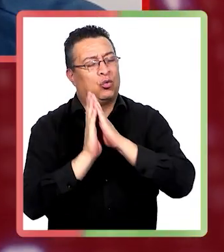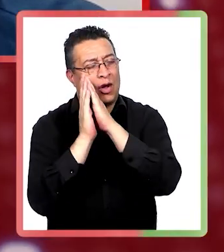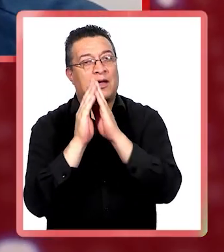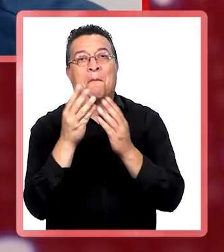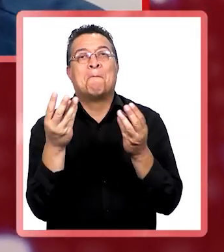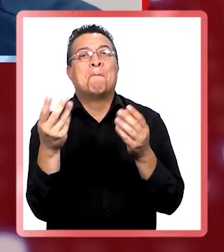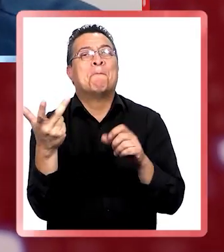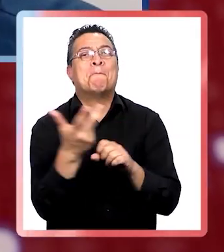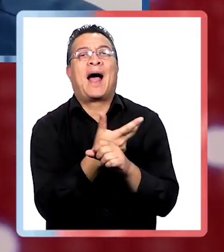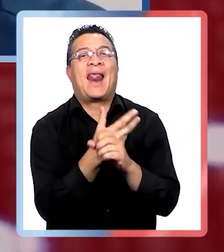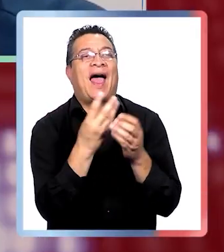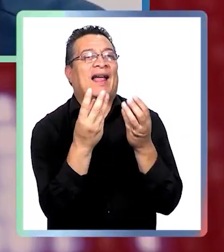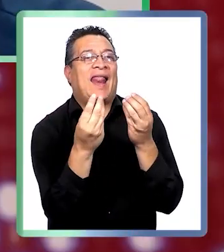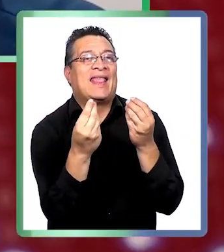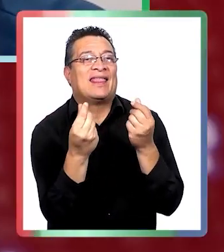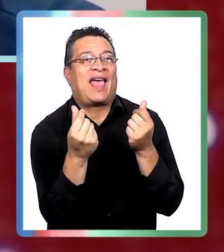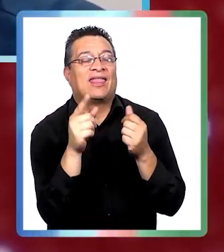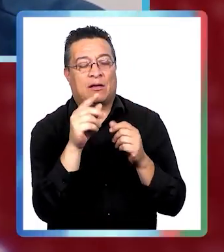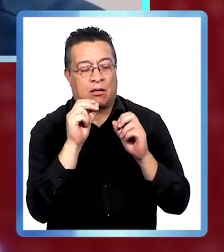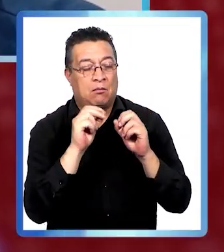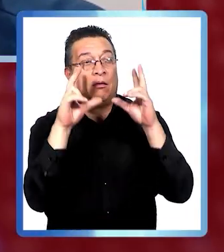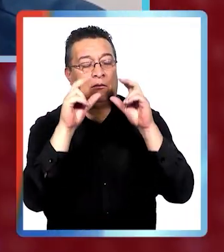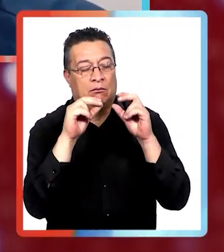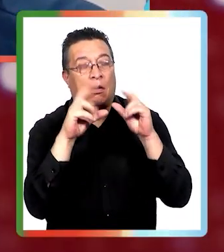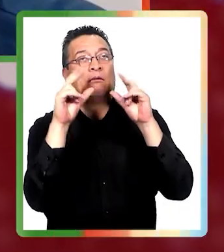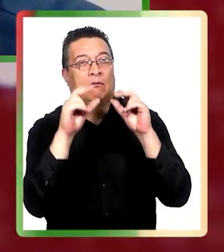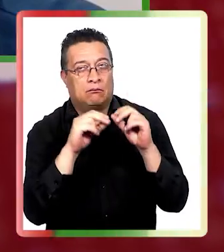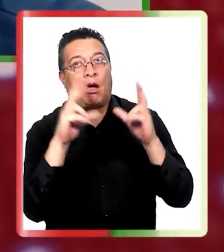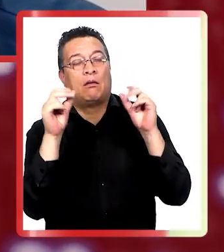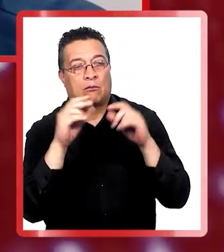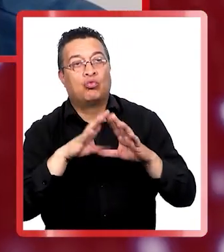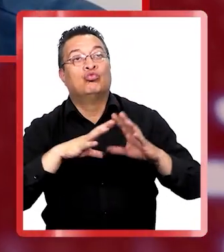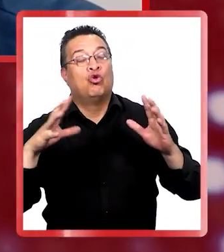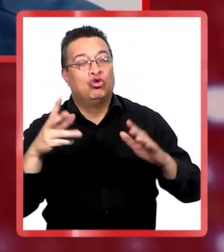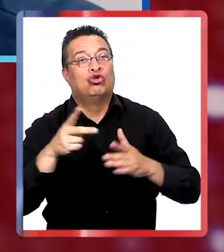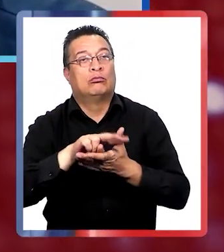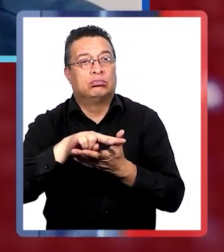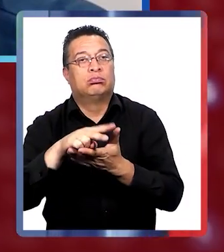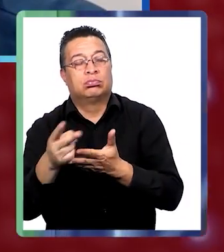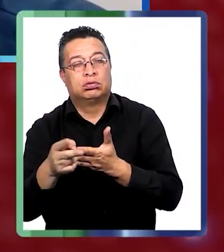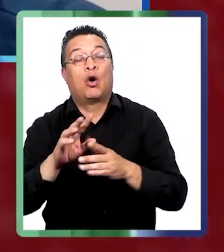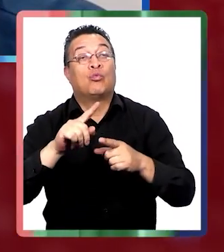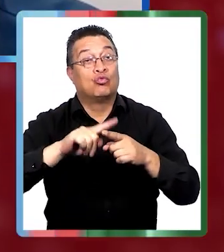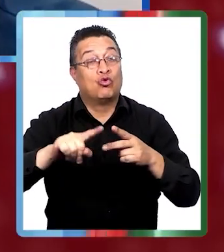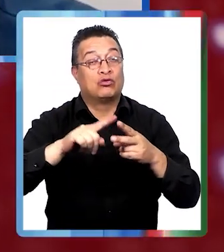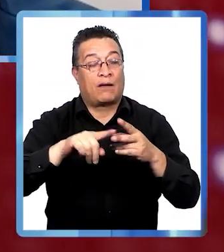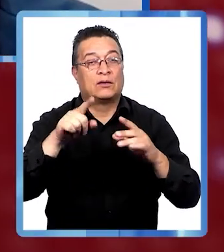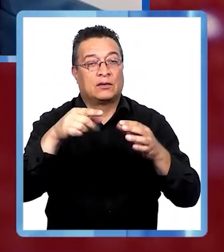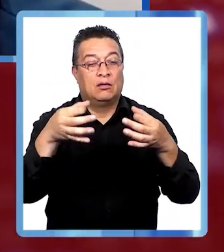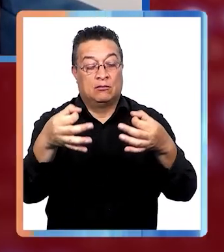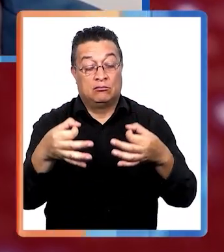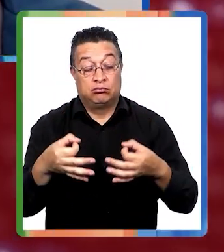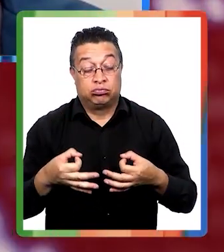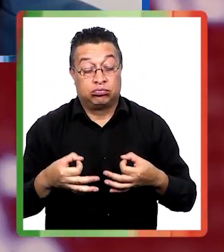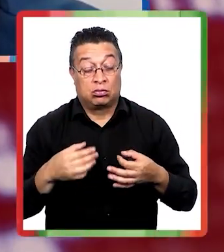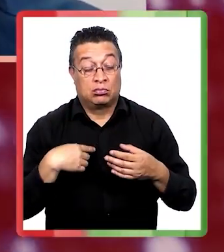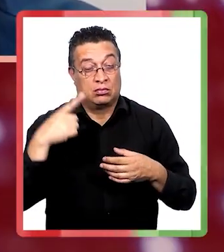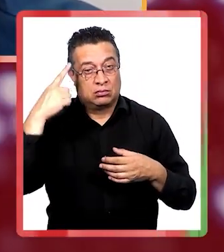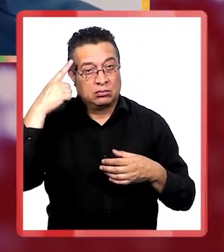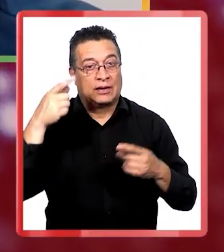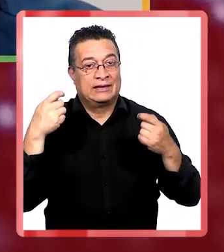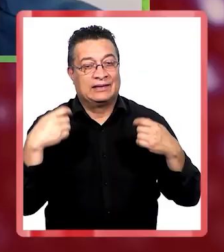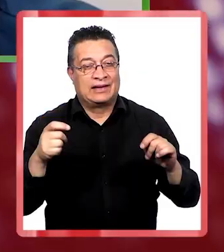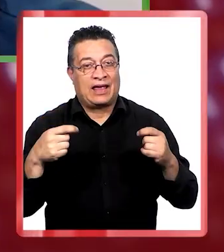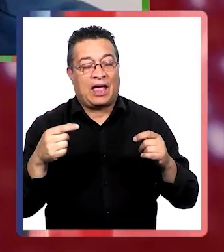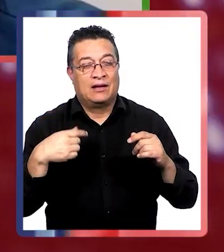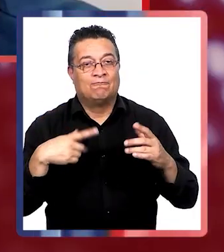mala calidad de esas horas de sueño en las que efectivamente pudieron dormir, muchas veces empieza este cálculo